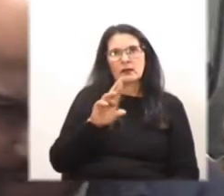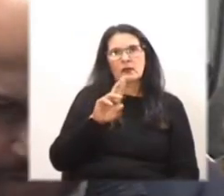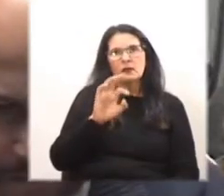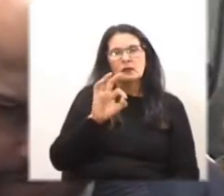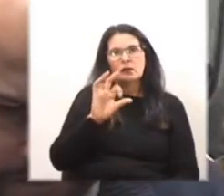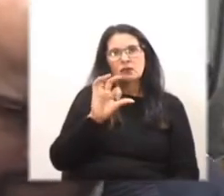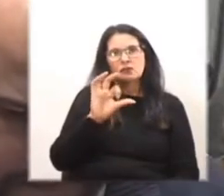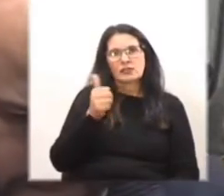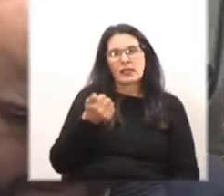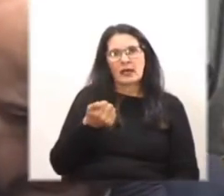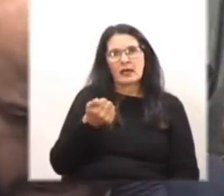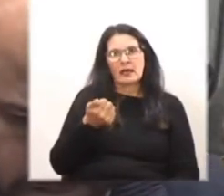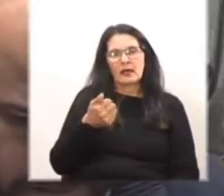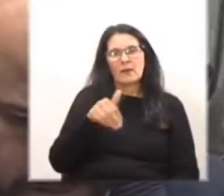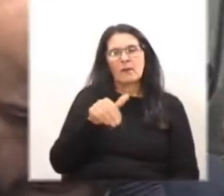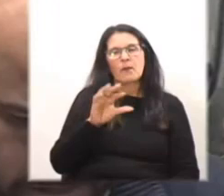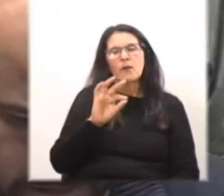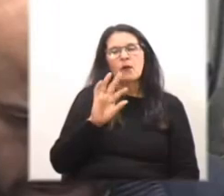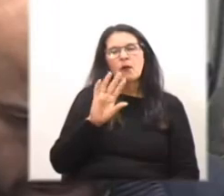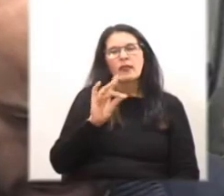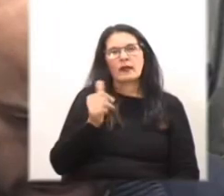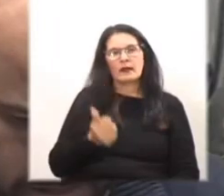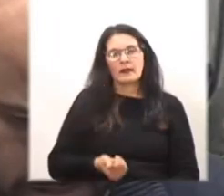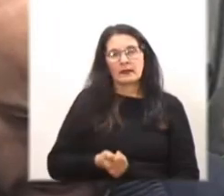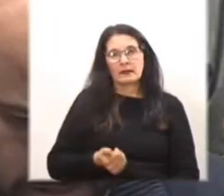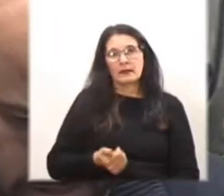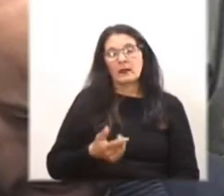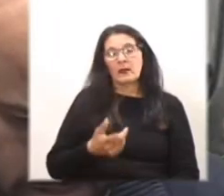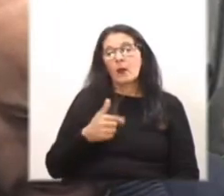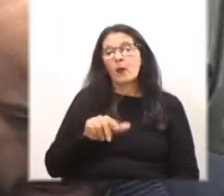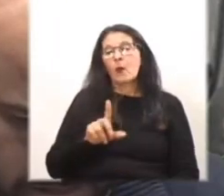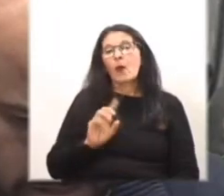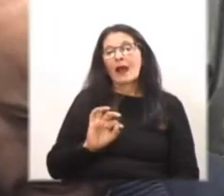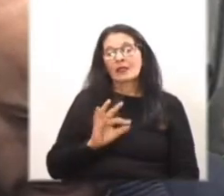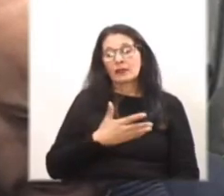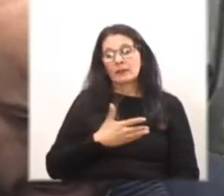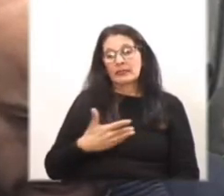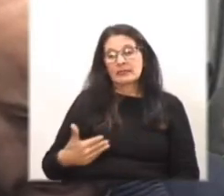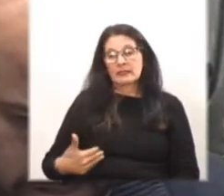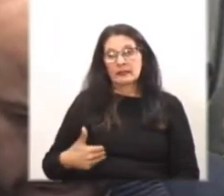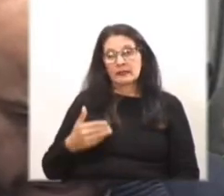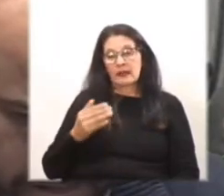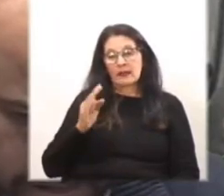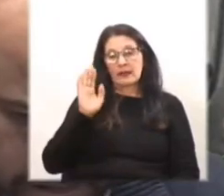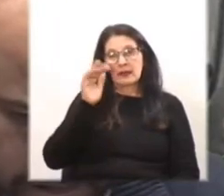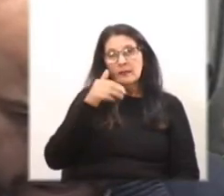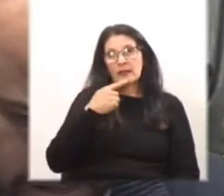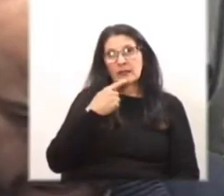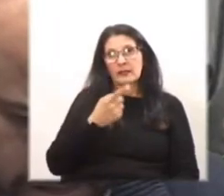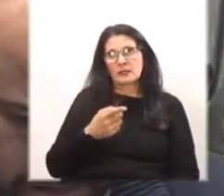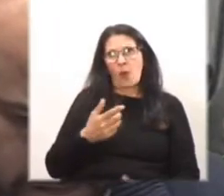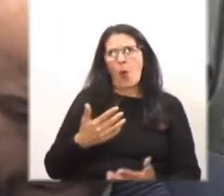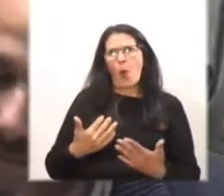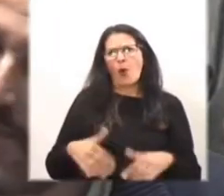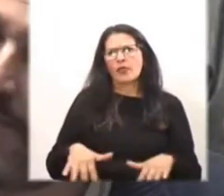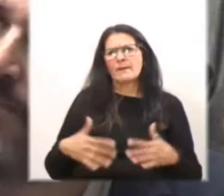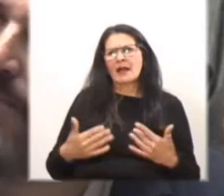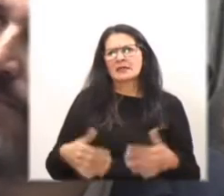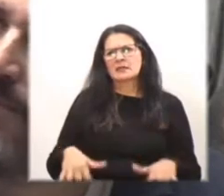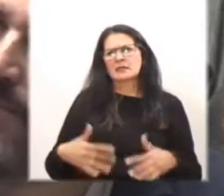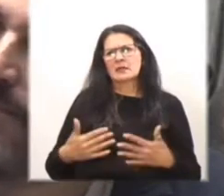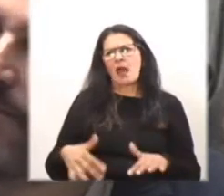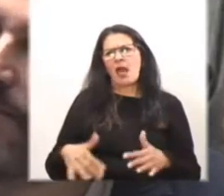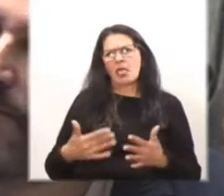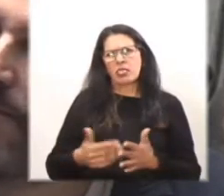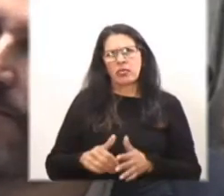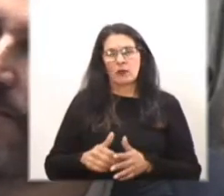Moda. Señor presidente, cuando el presidente de la República nos dice que se cometieron excesos y cuando